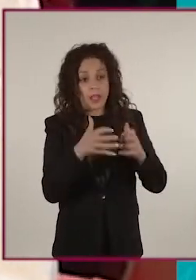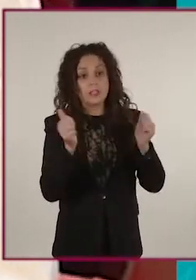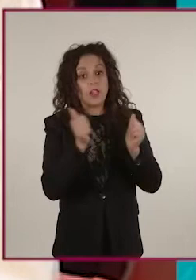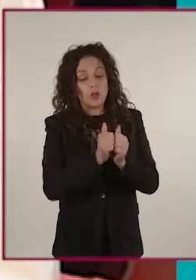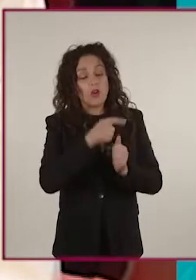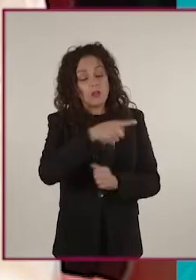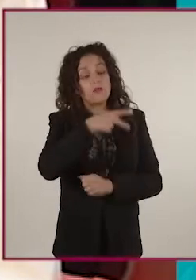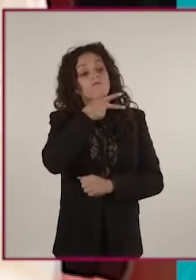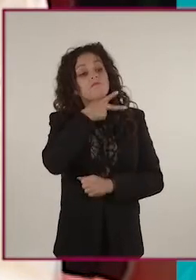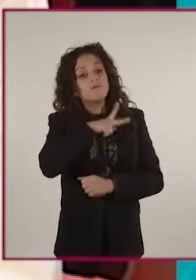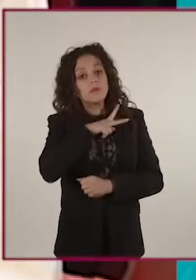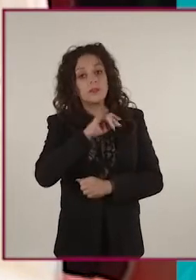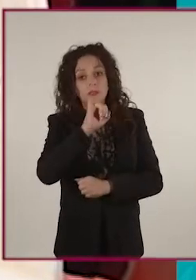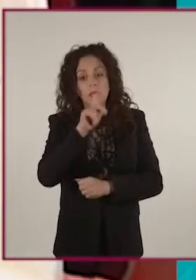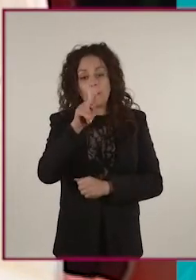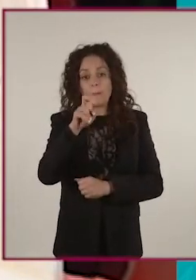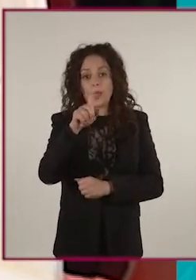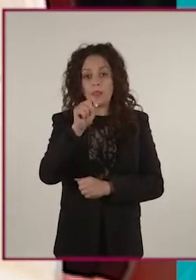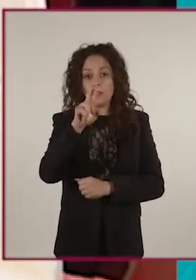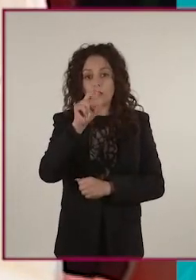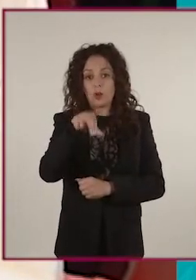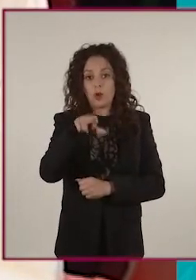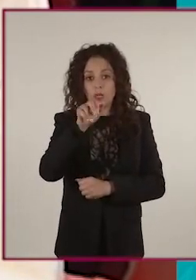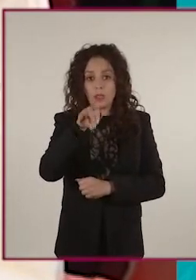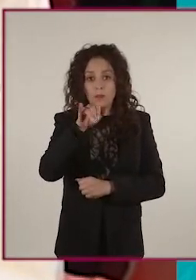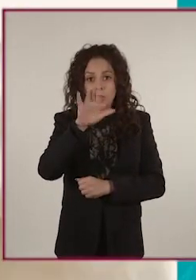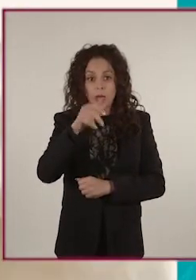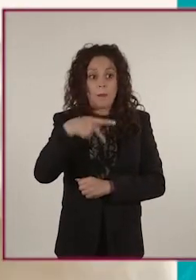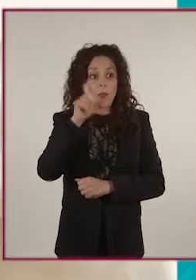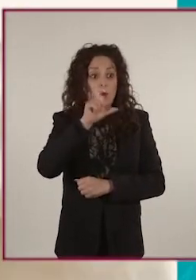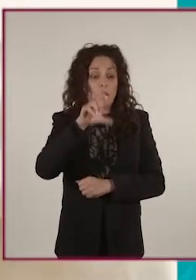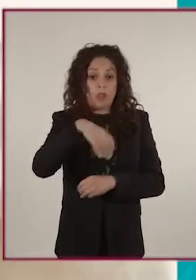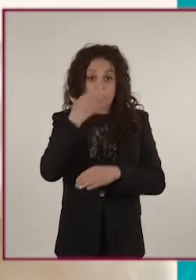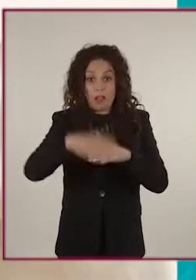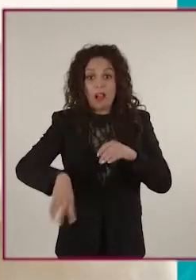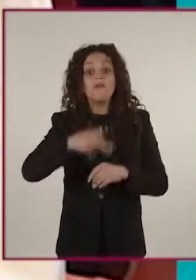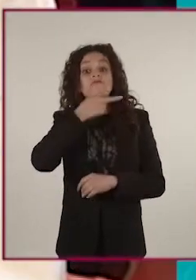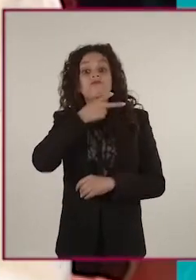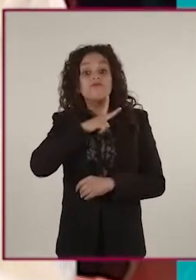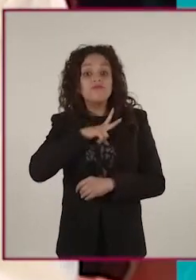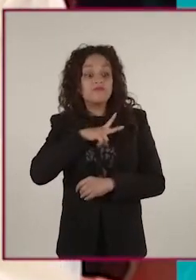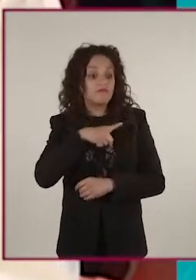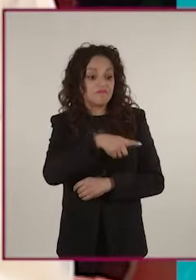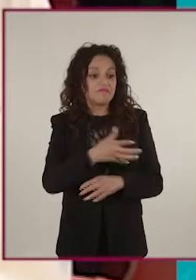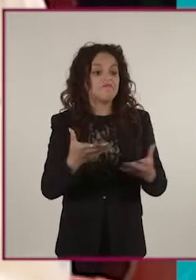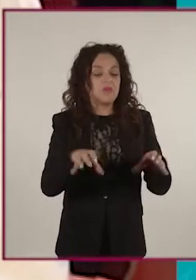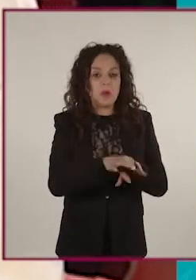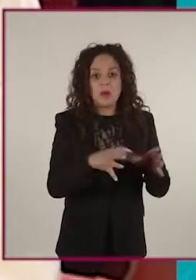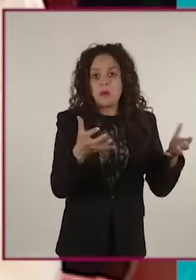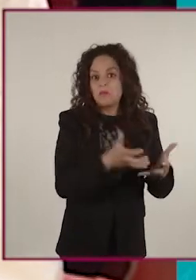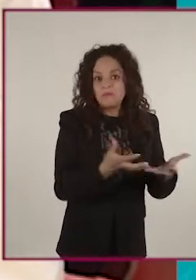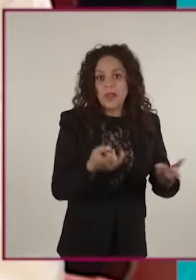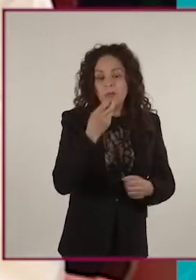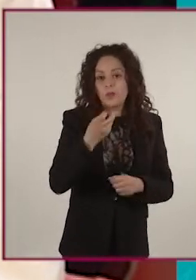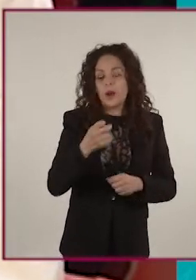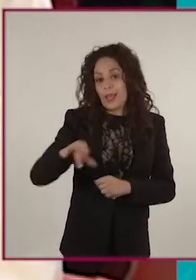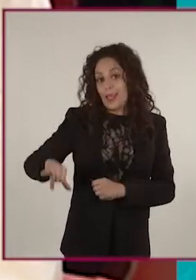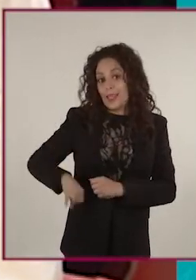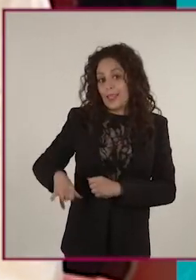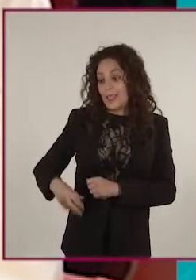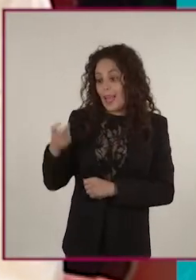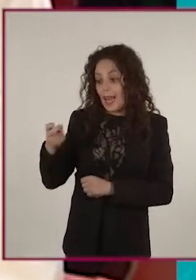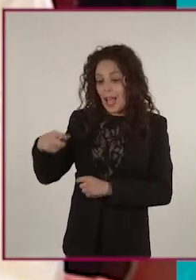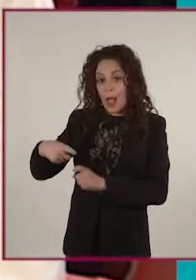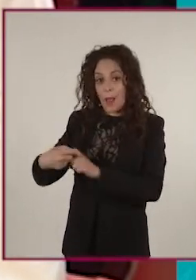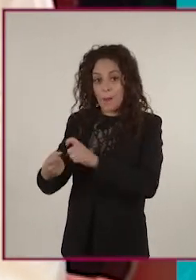eventualmente ya no van a estar ahí cuando se acabe el petróleo, ¿no? Claro. Por eso es interesante seguir desarrollando la producción de